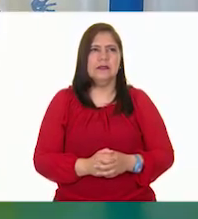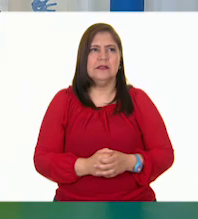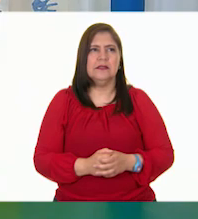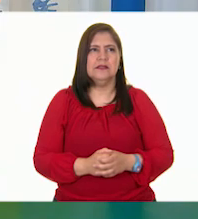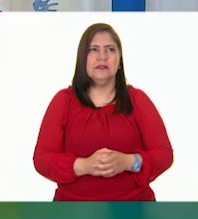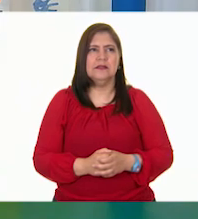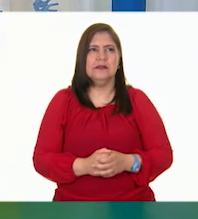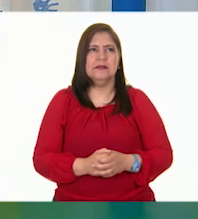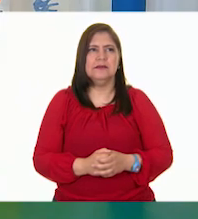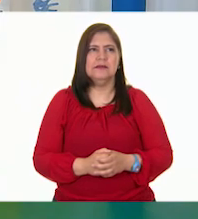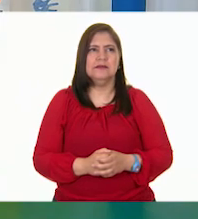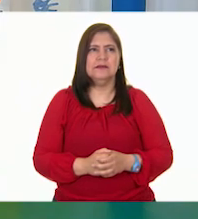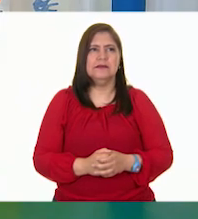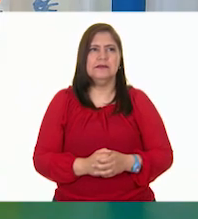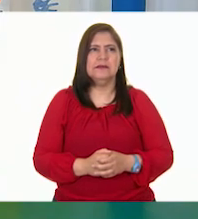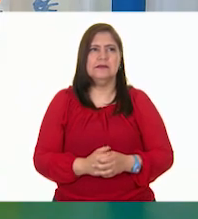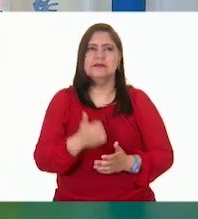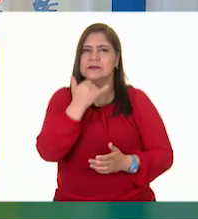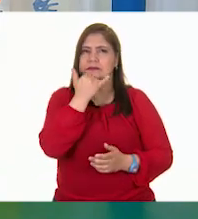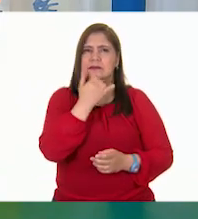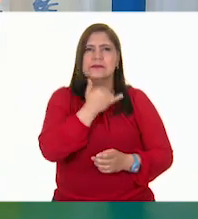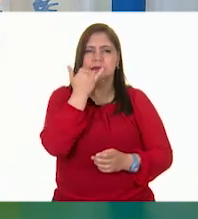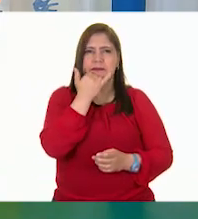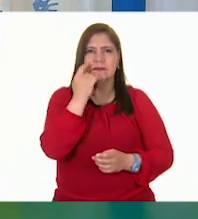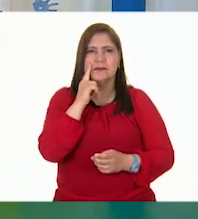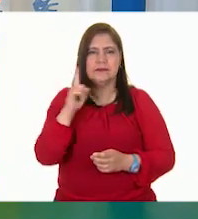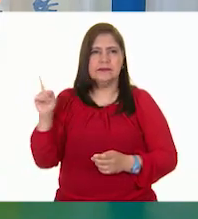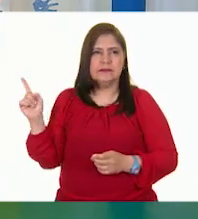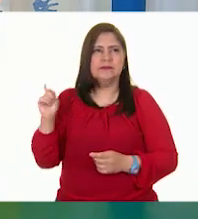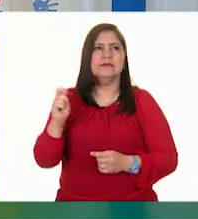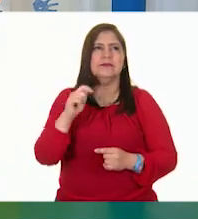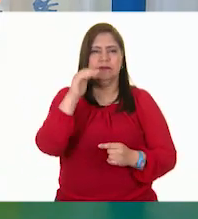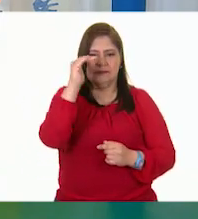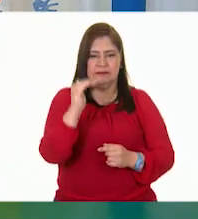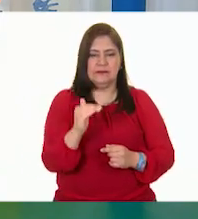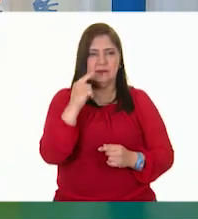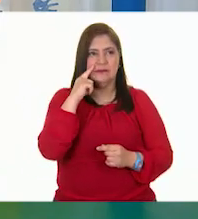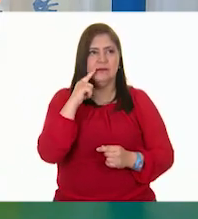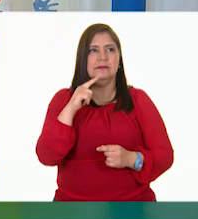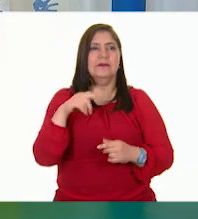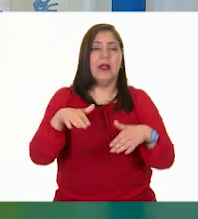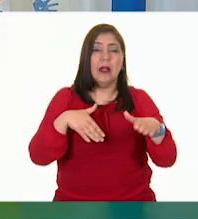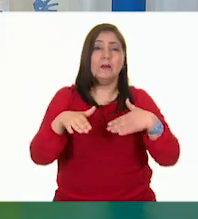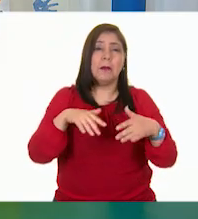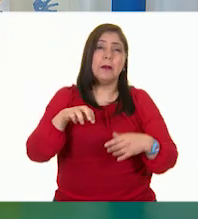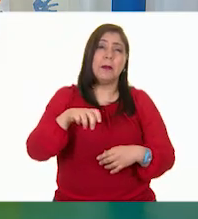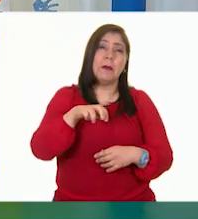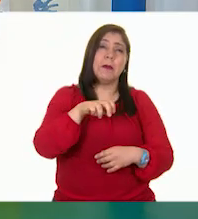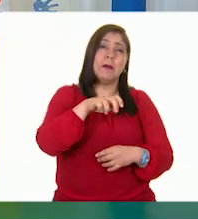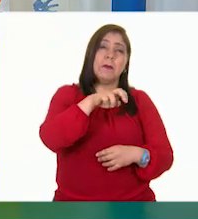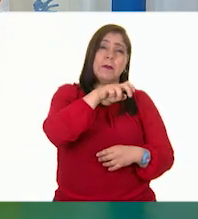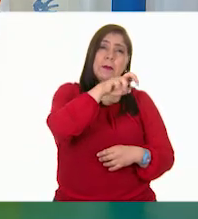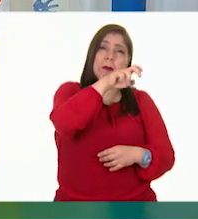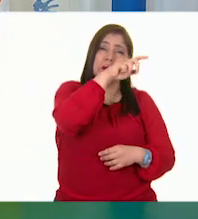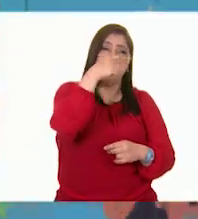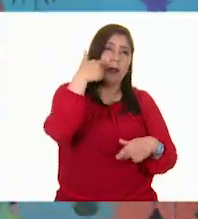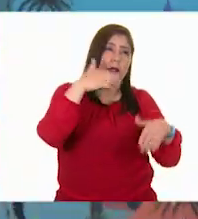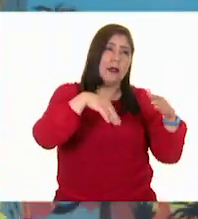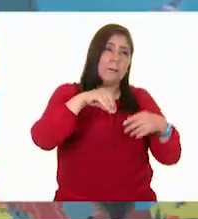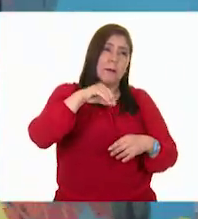Sergio. así. Aquí, acá. Ahí es verdad. está. Y Bien. de aquí va Viajó. haciendo toda esta